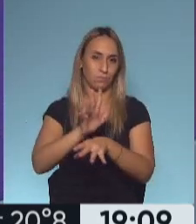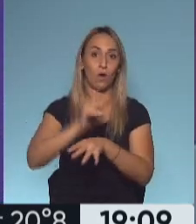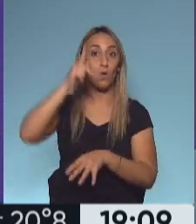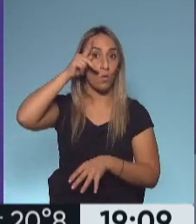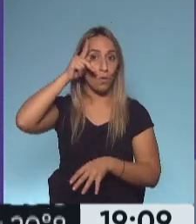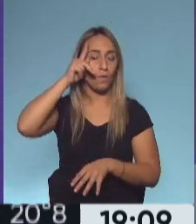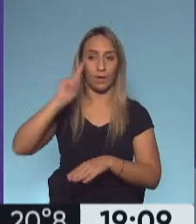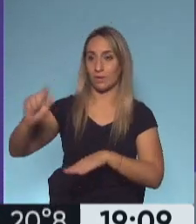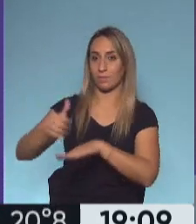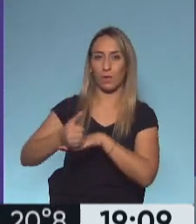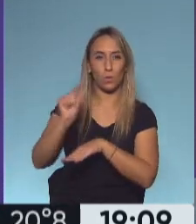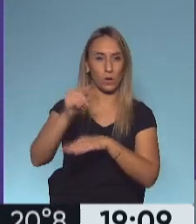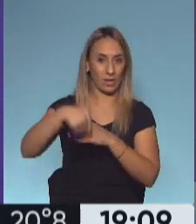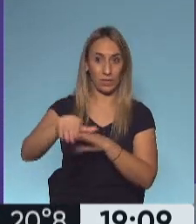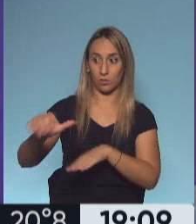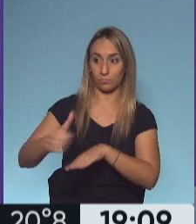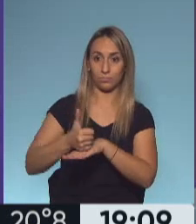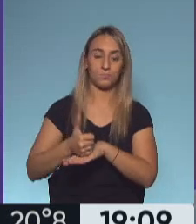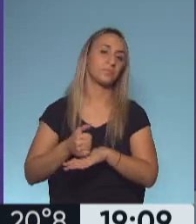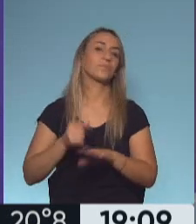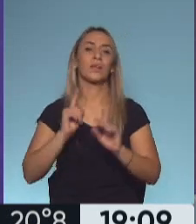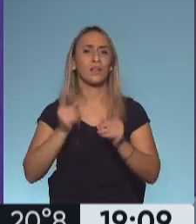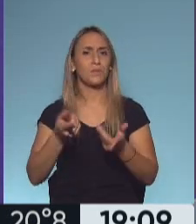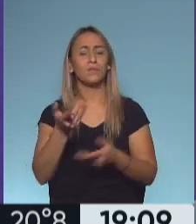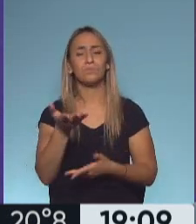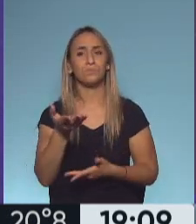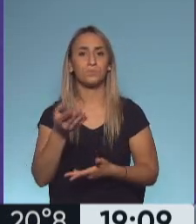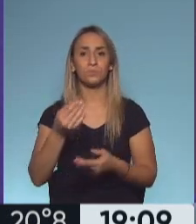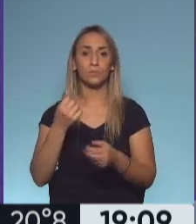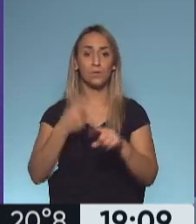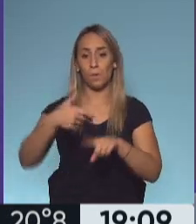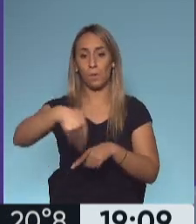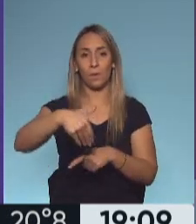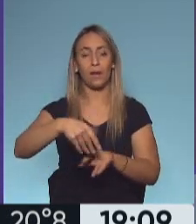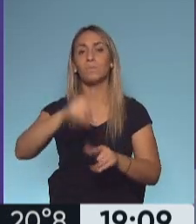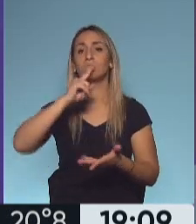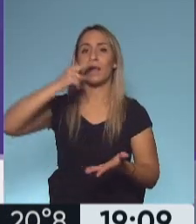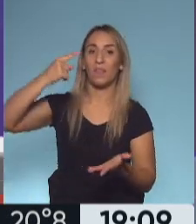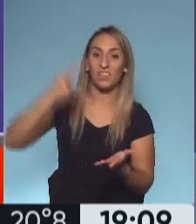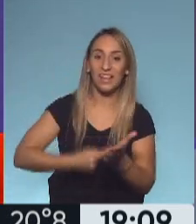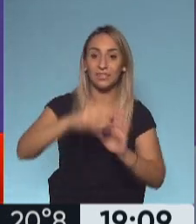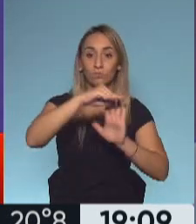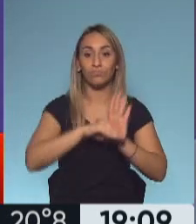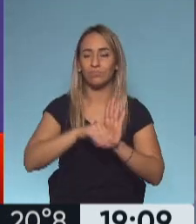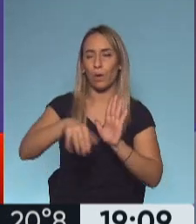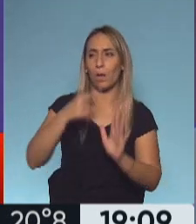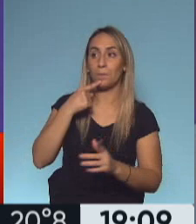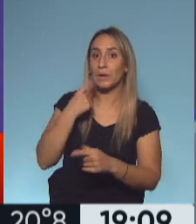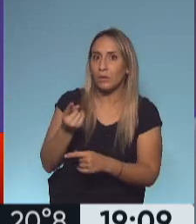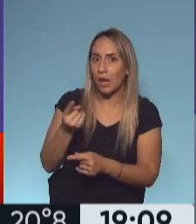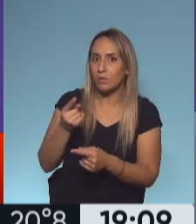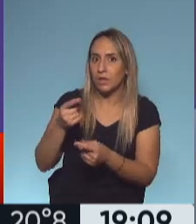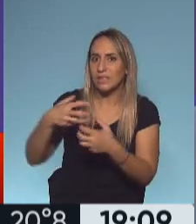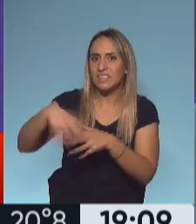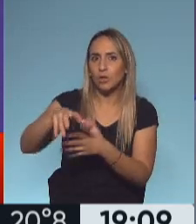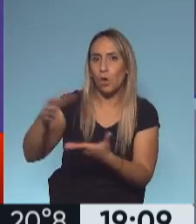que ante la inminente toma de decisiones en cuanto a restricciones le vamos a preguntar qué pasa con el sector productivo. Fue parte de esa reunión de